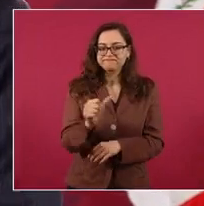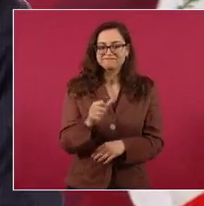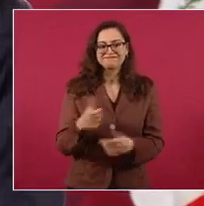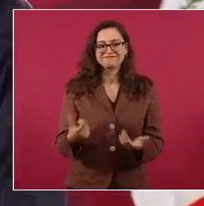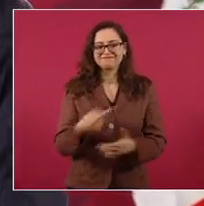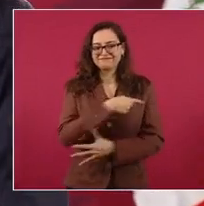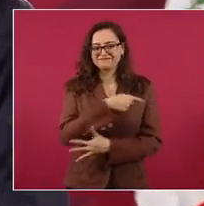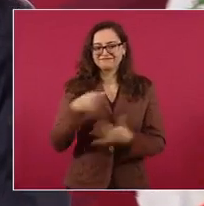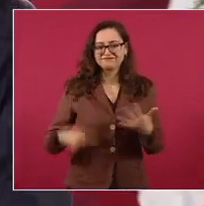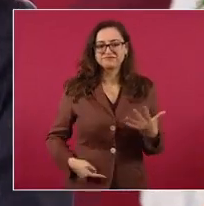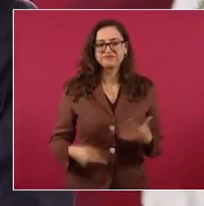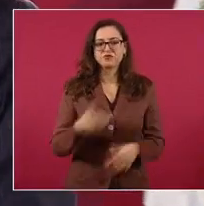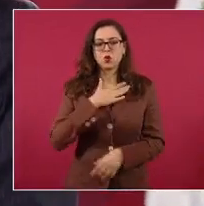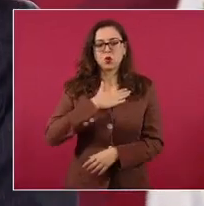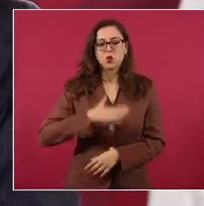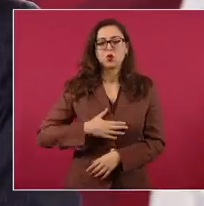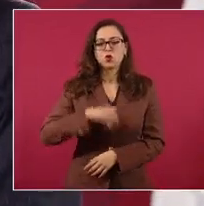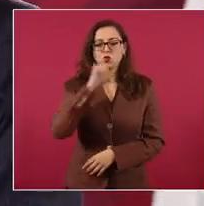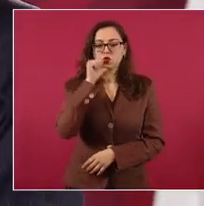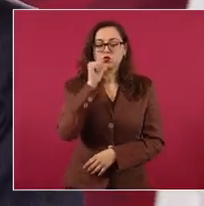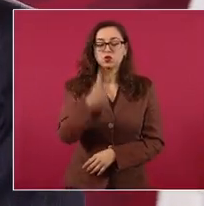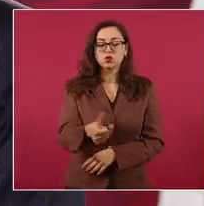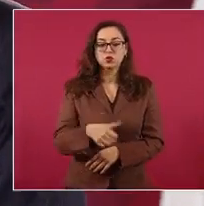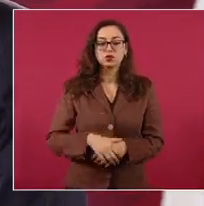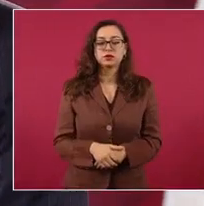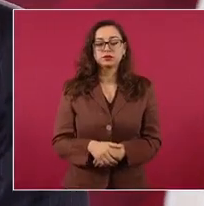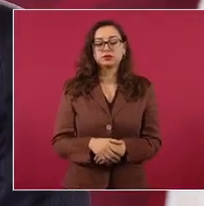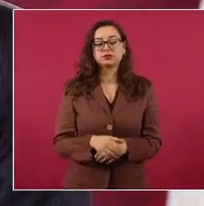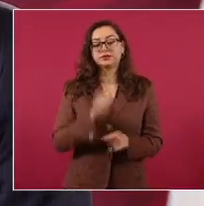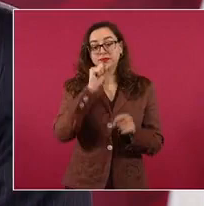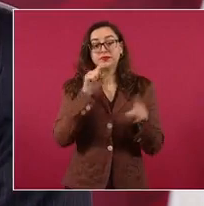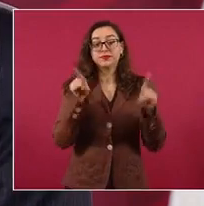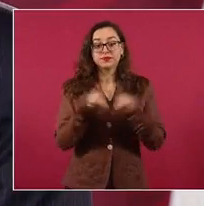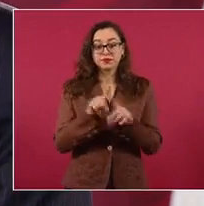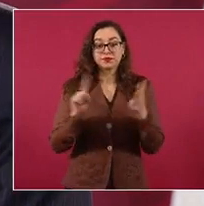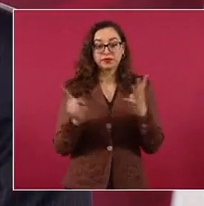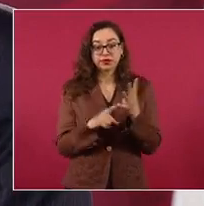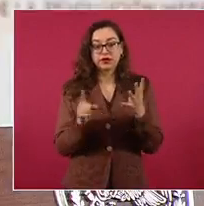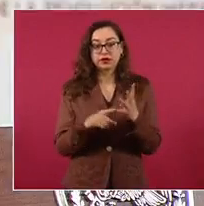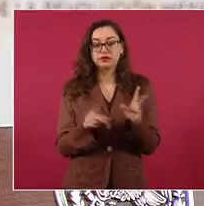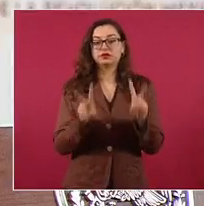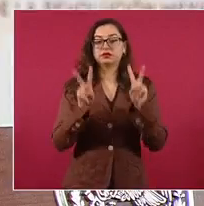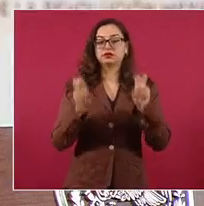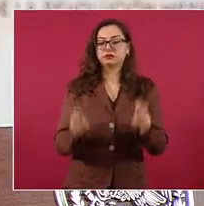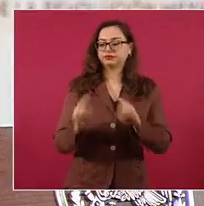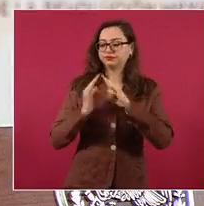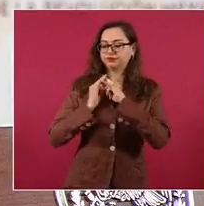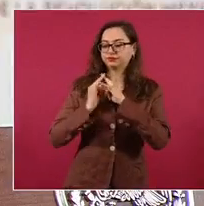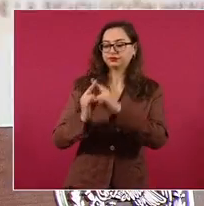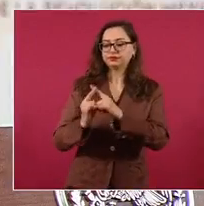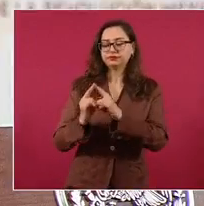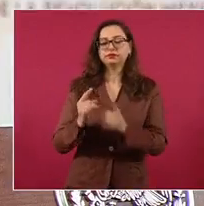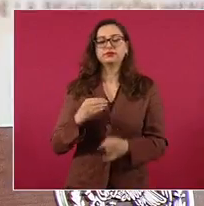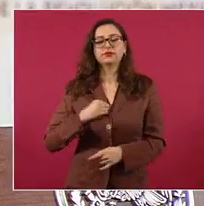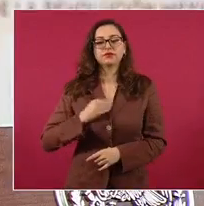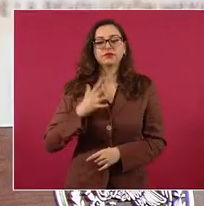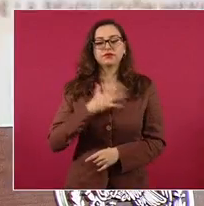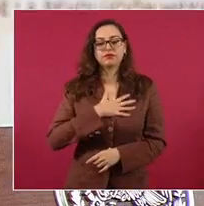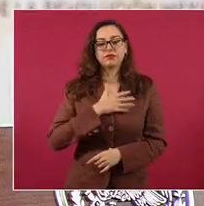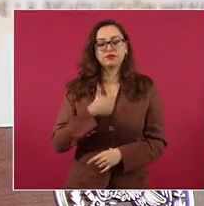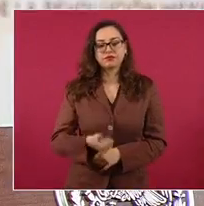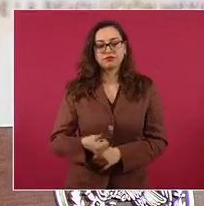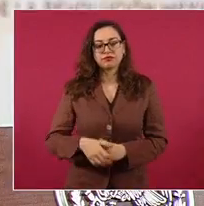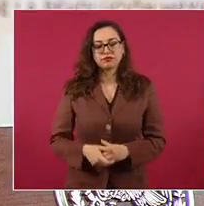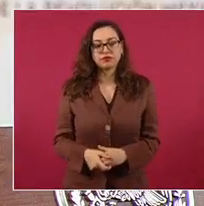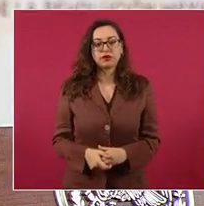Y también informar sobre el tianguis del bienestar, todo esto a cargo de Rosa Isel. Y